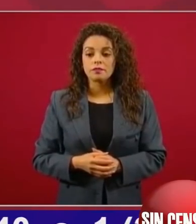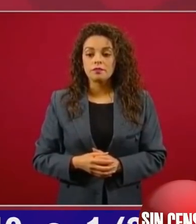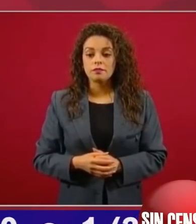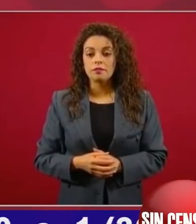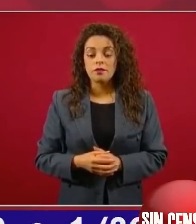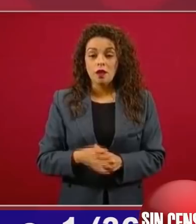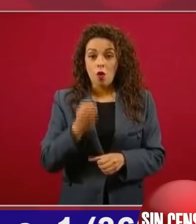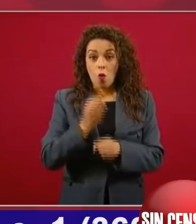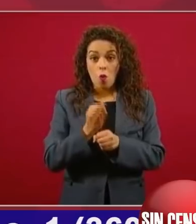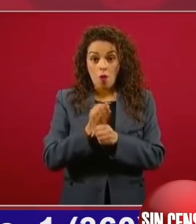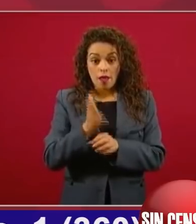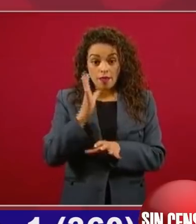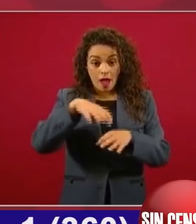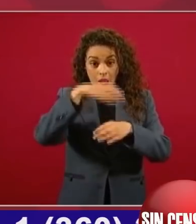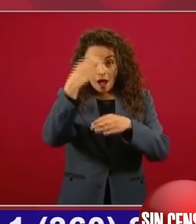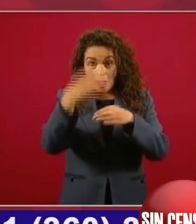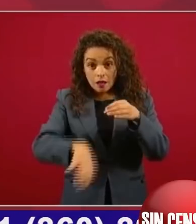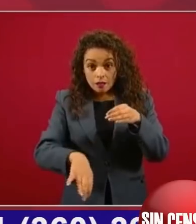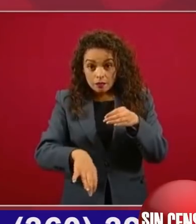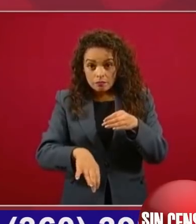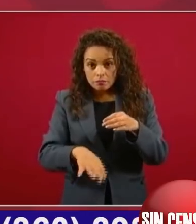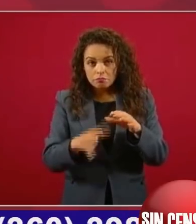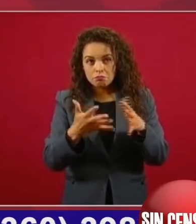alrededor de 90.